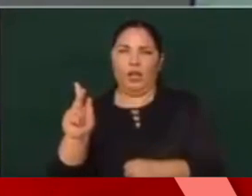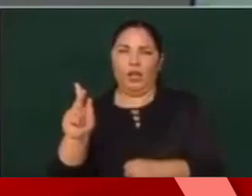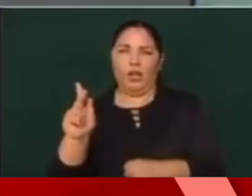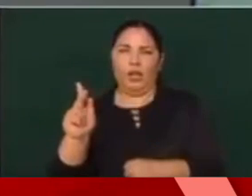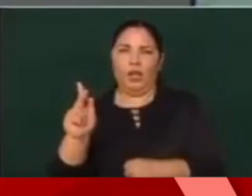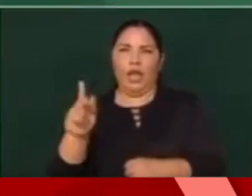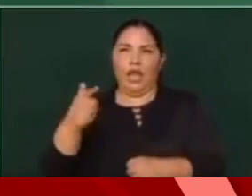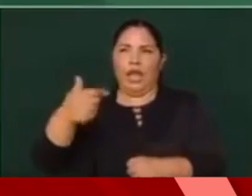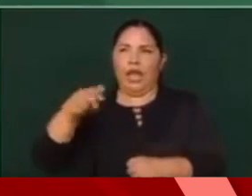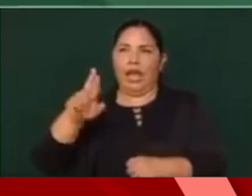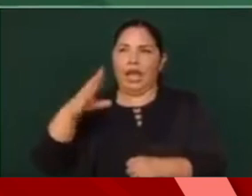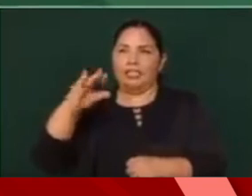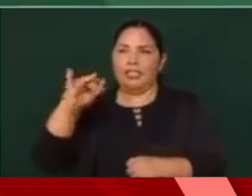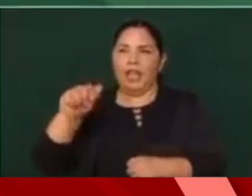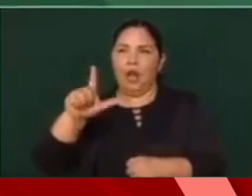a García Luna.